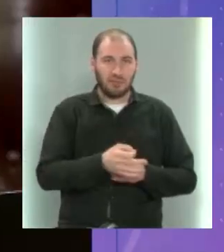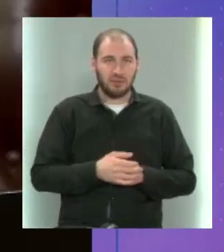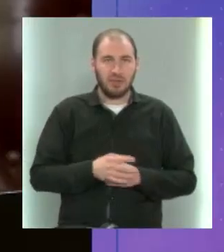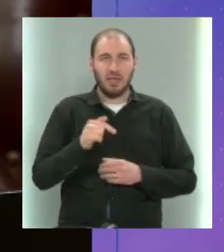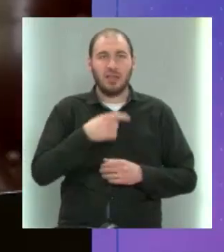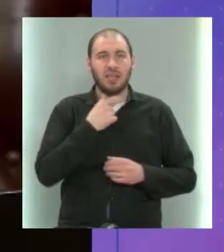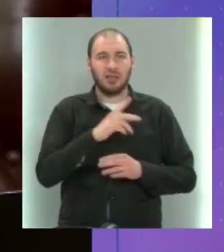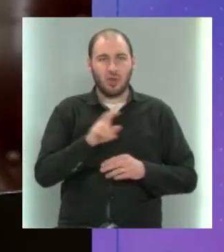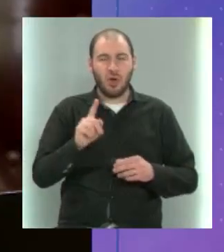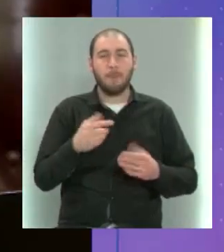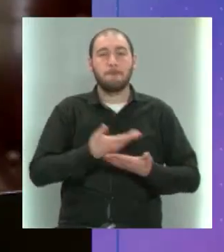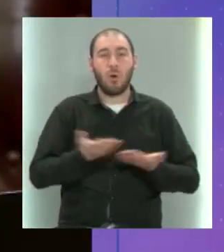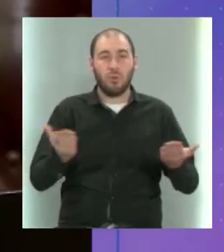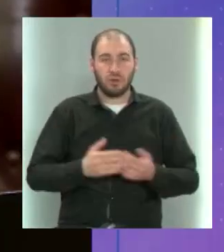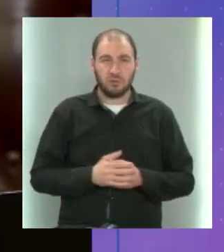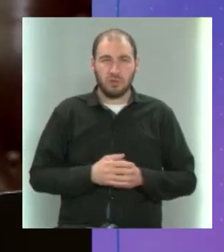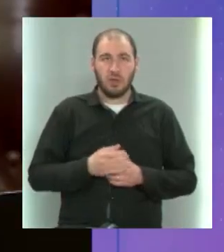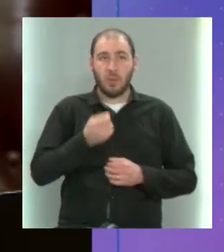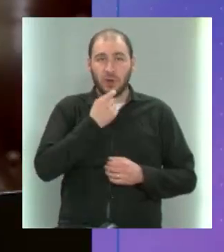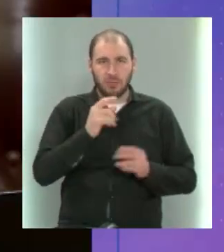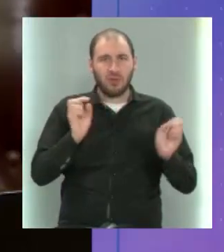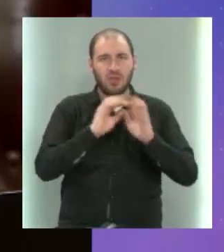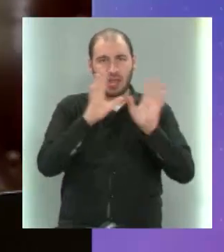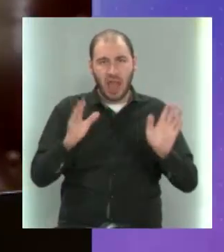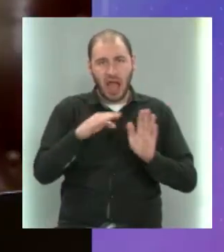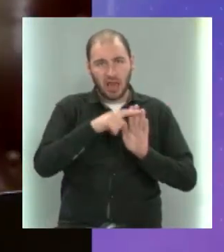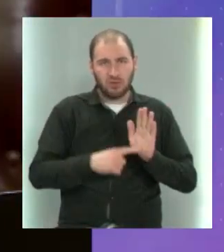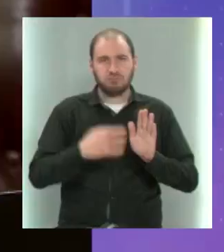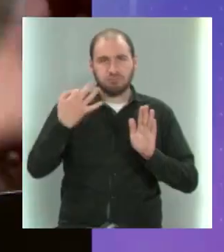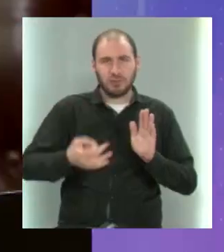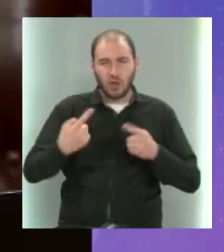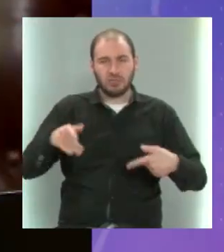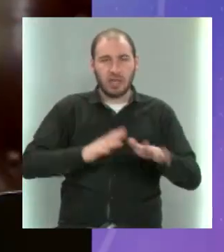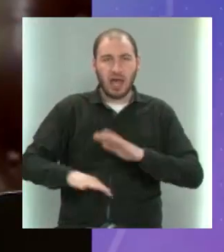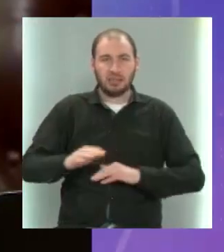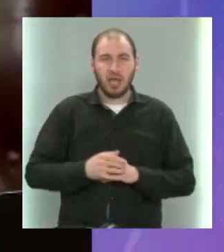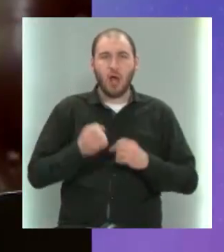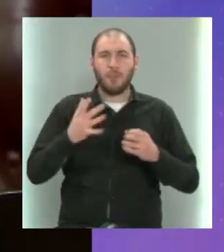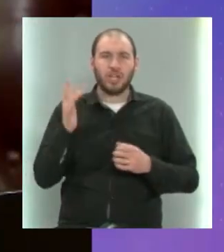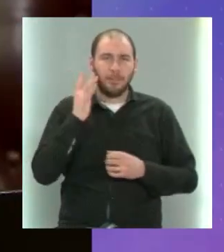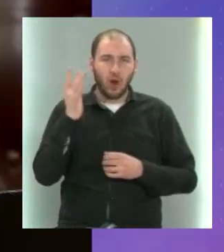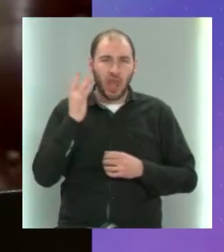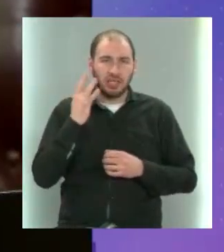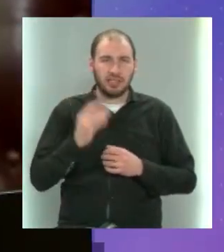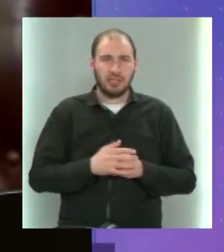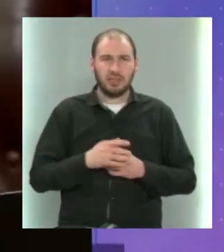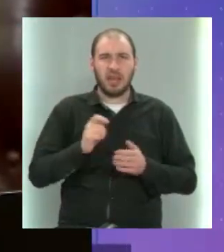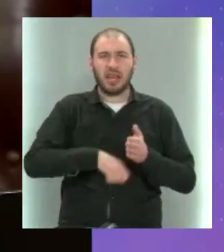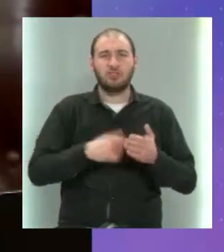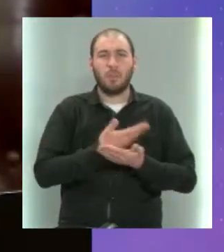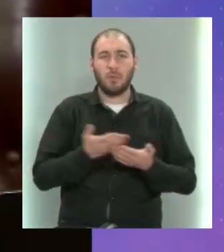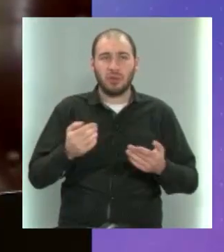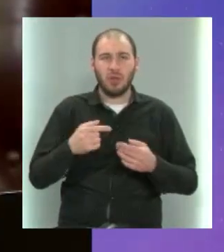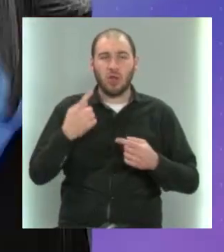no quieren que sea público. Si fueran tan transparentes y es tan noble lo que hacen, ¿por qué les molesta tanto el registro público